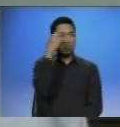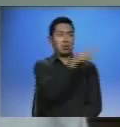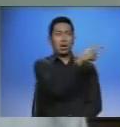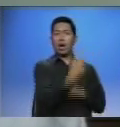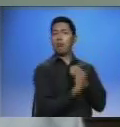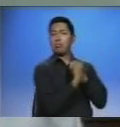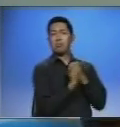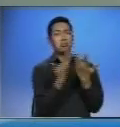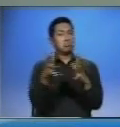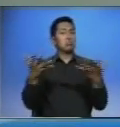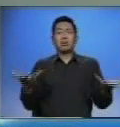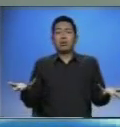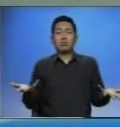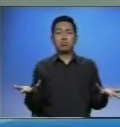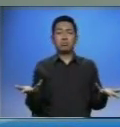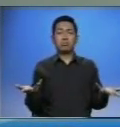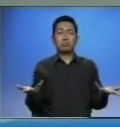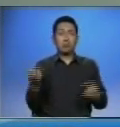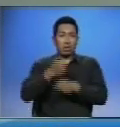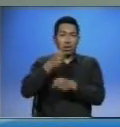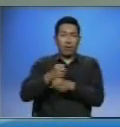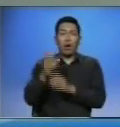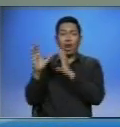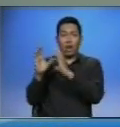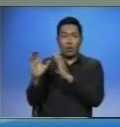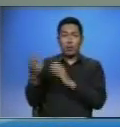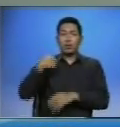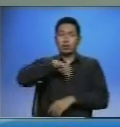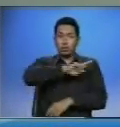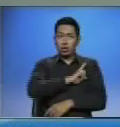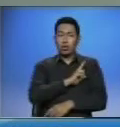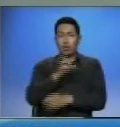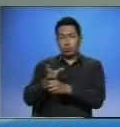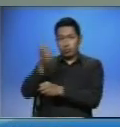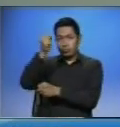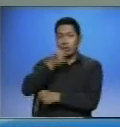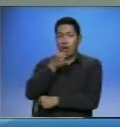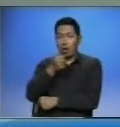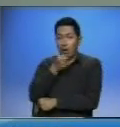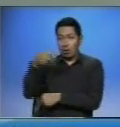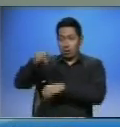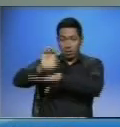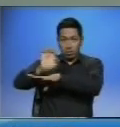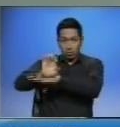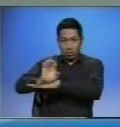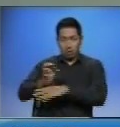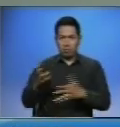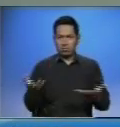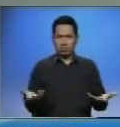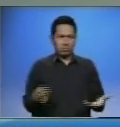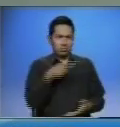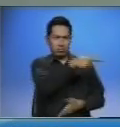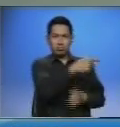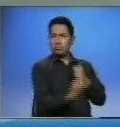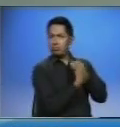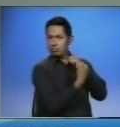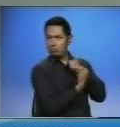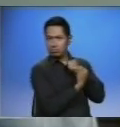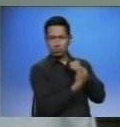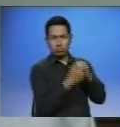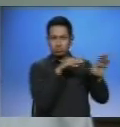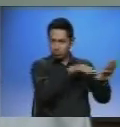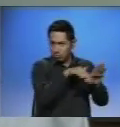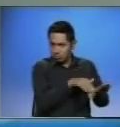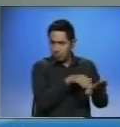obrero de la comunicación, como nos calificamos nosotros, los afiliados a la Federación Nacional de Periodistas del Ecuador, haya sido defendido